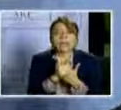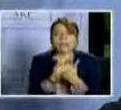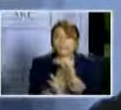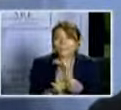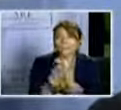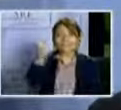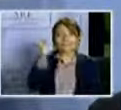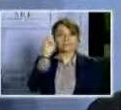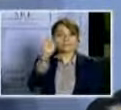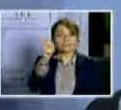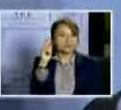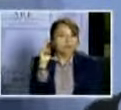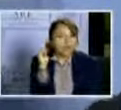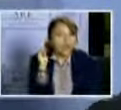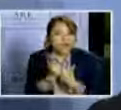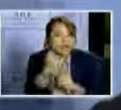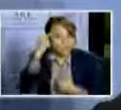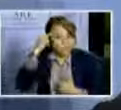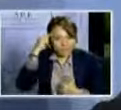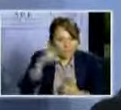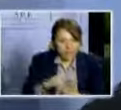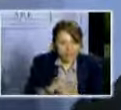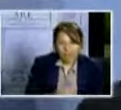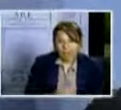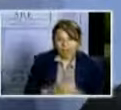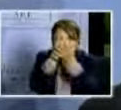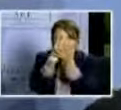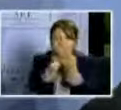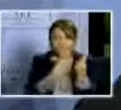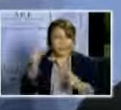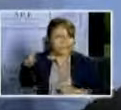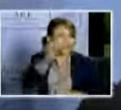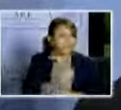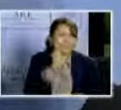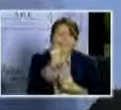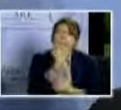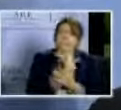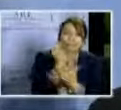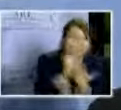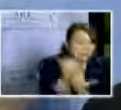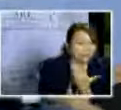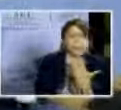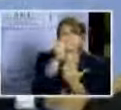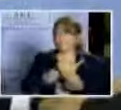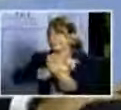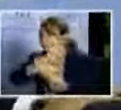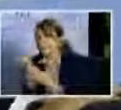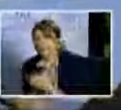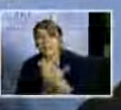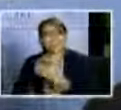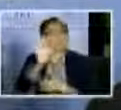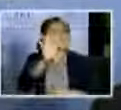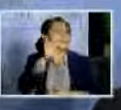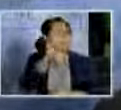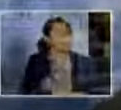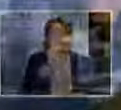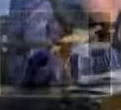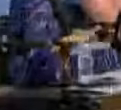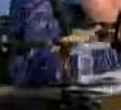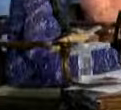Desde el nacimiento hasta la muerte natural, todo Naciones Unidas ofrece una respuesta a casi todos los cuestionamientos. Vamos